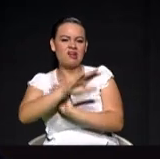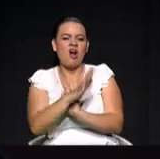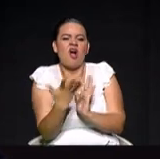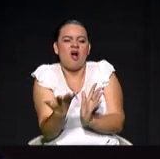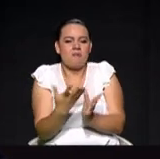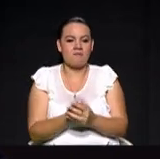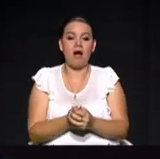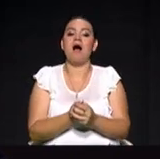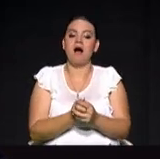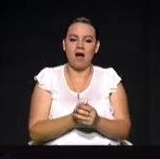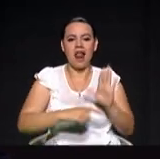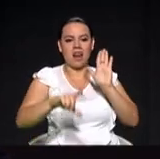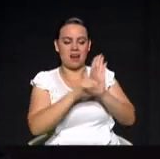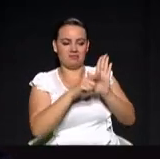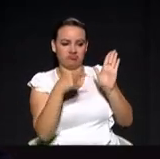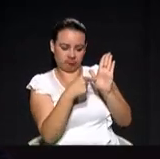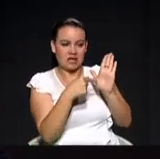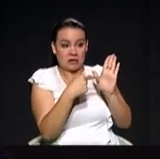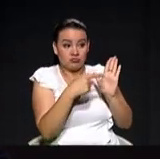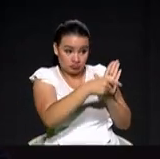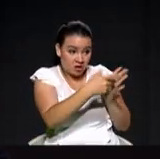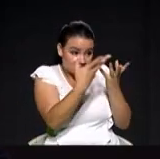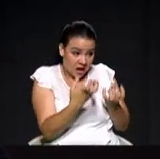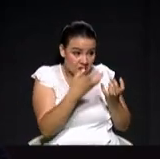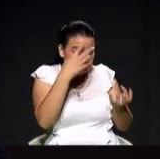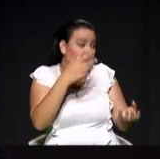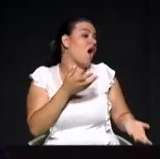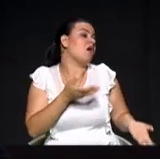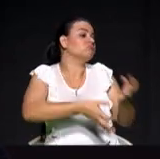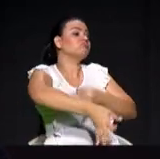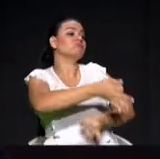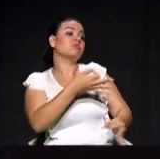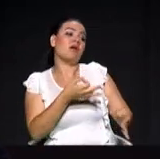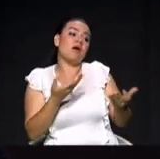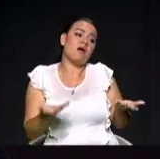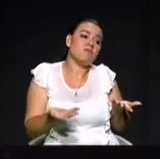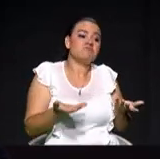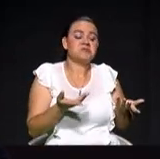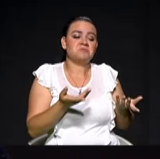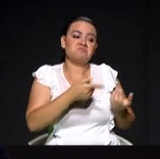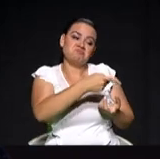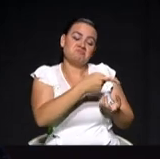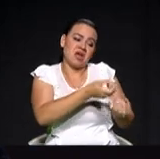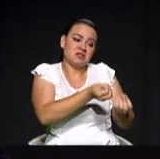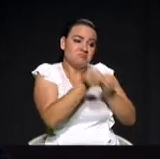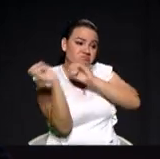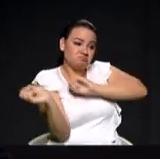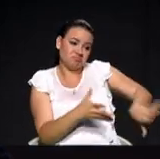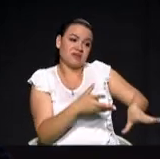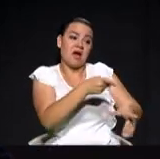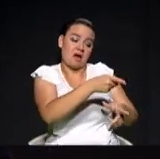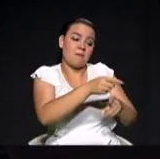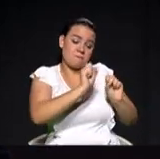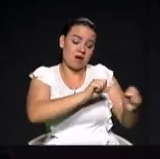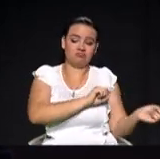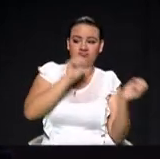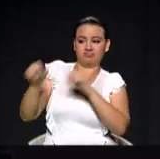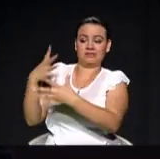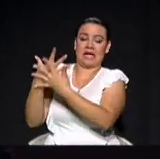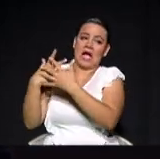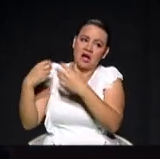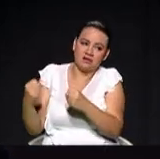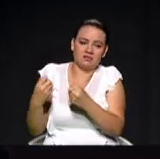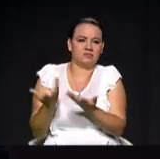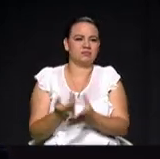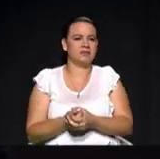con la ley de sometimiento a la justicia y confrontando los mira en la ciudad te atracan tú sales aquí al poblado y te